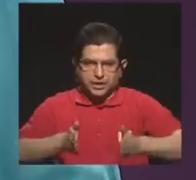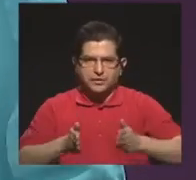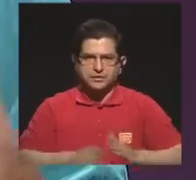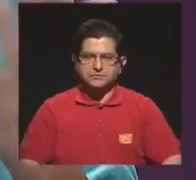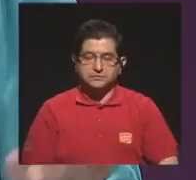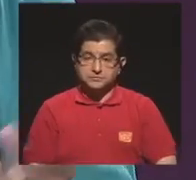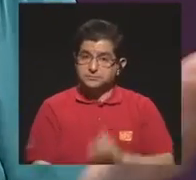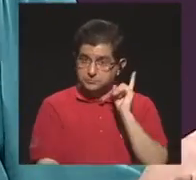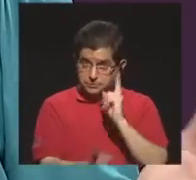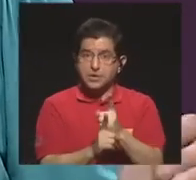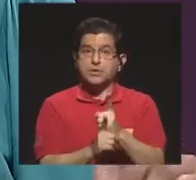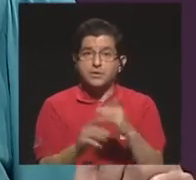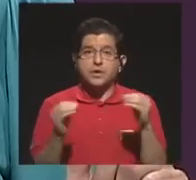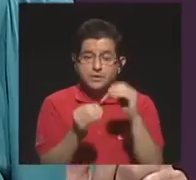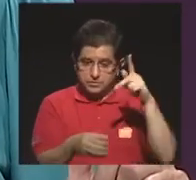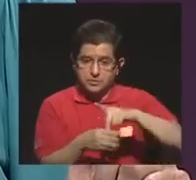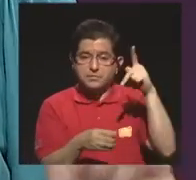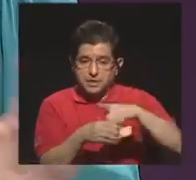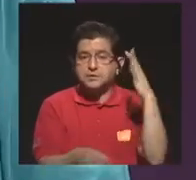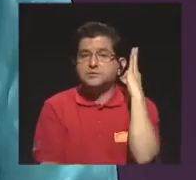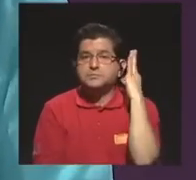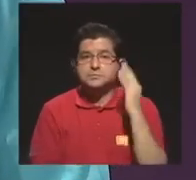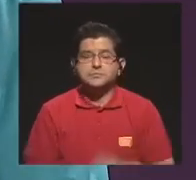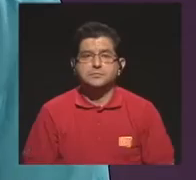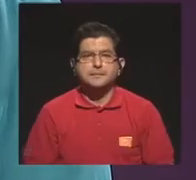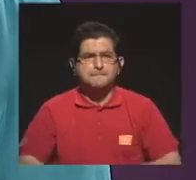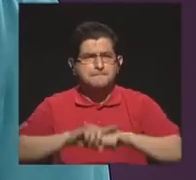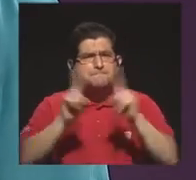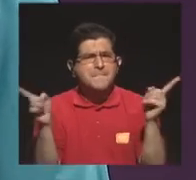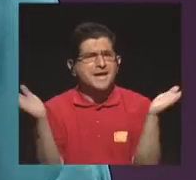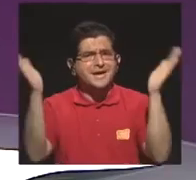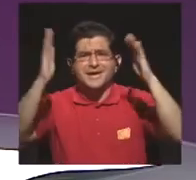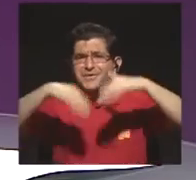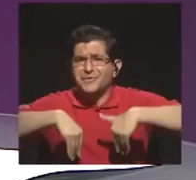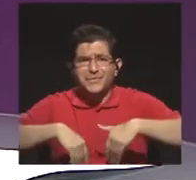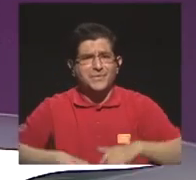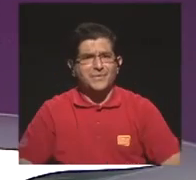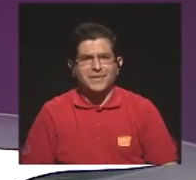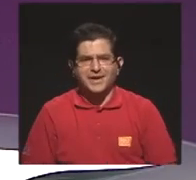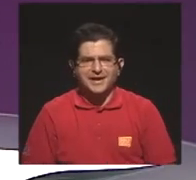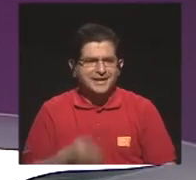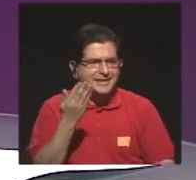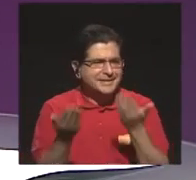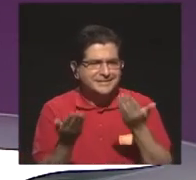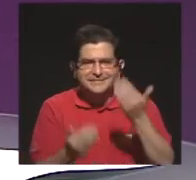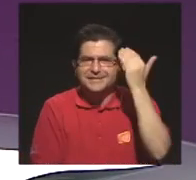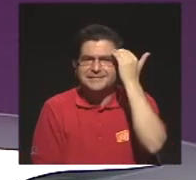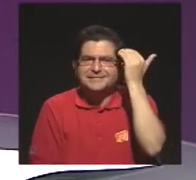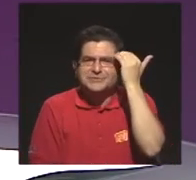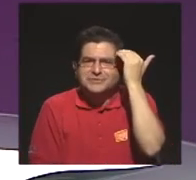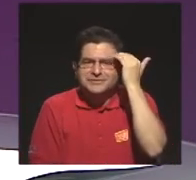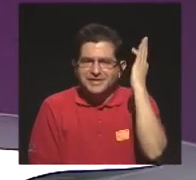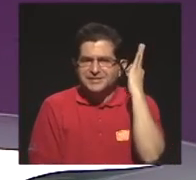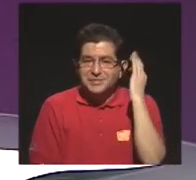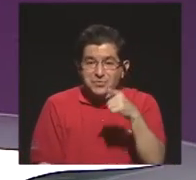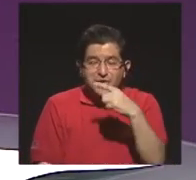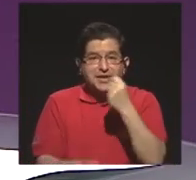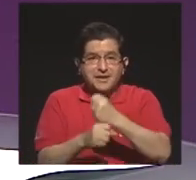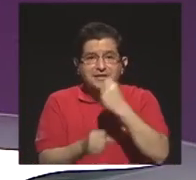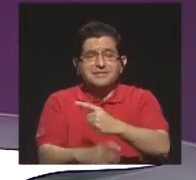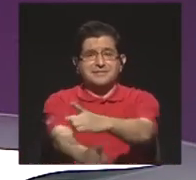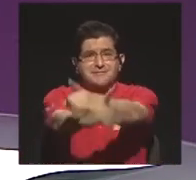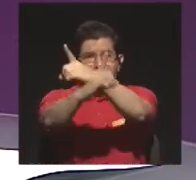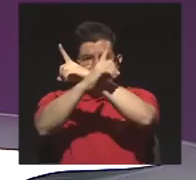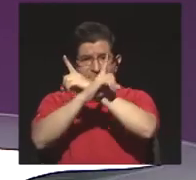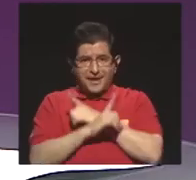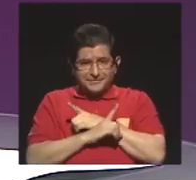Y efectivamente, hay más participación de mujeres. Lo que no hay es más, a ver, conciencia de las mujeres que llegan a esos puestos de